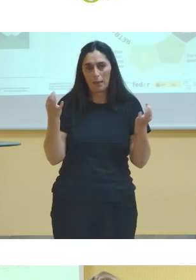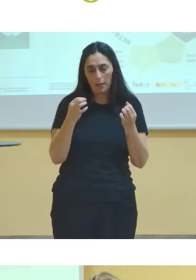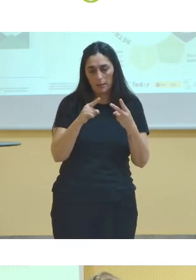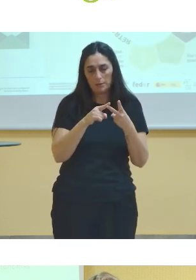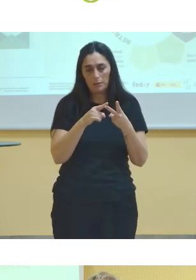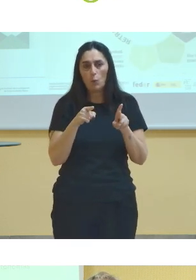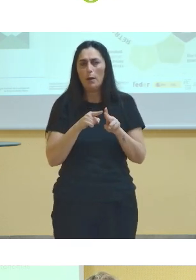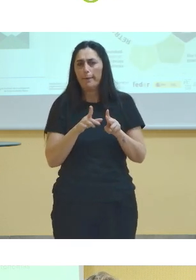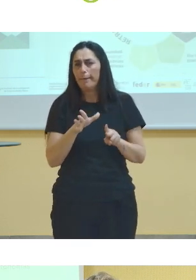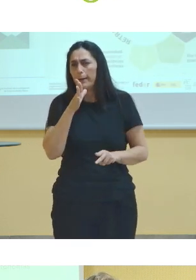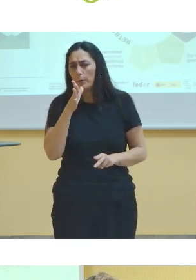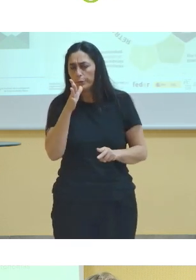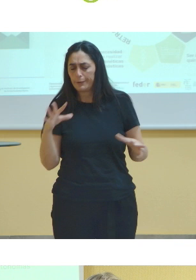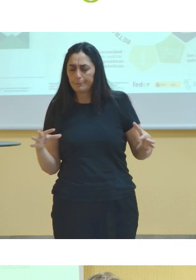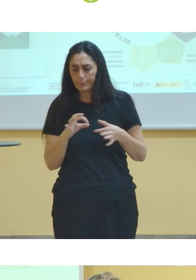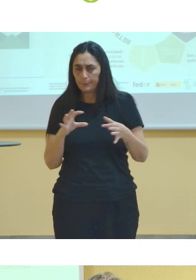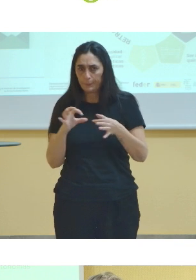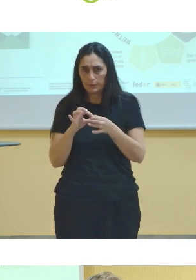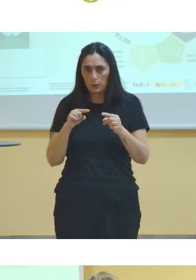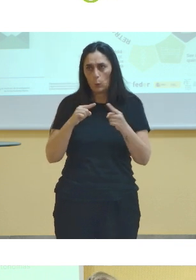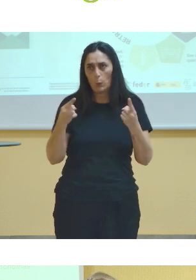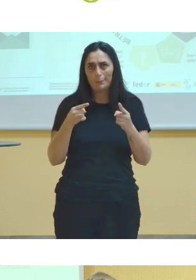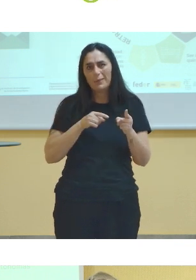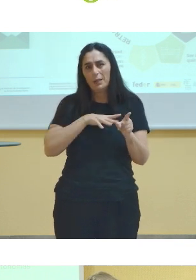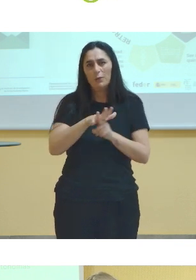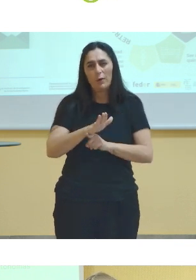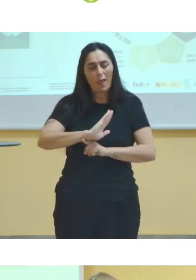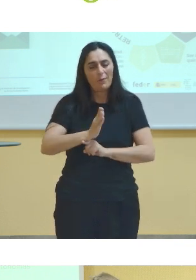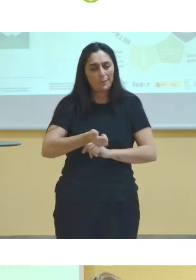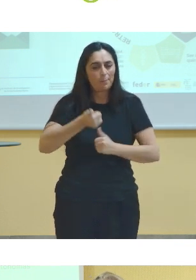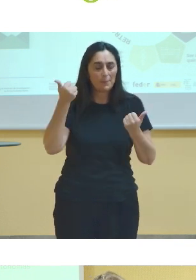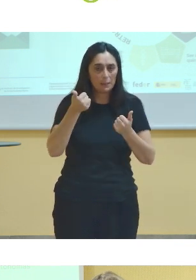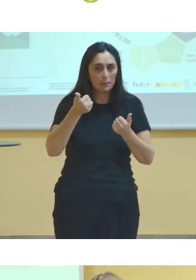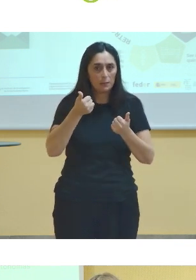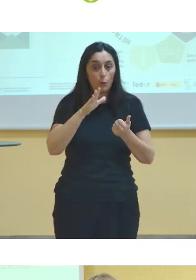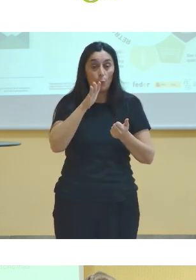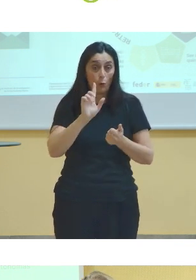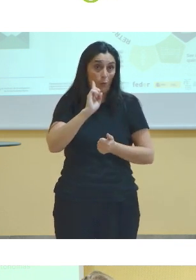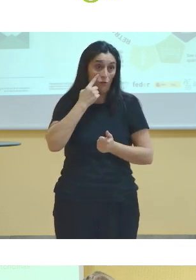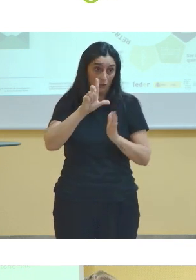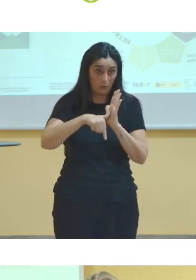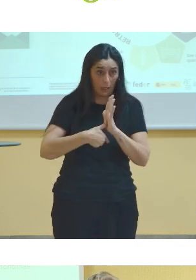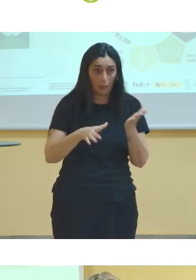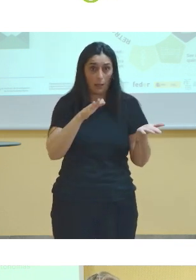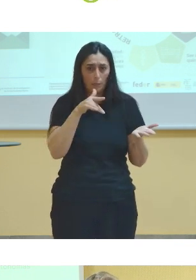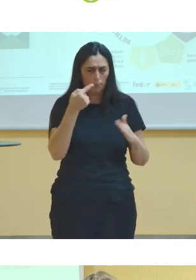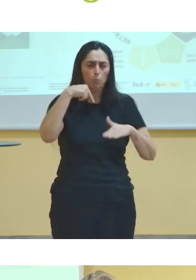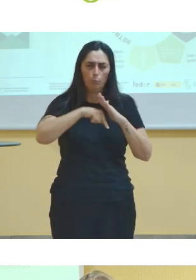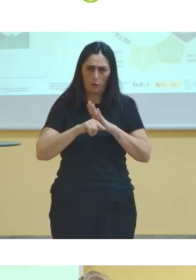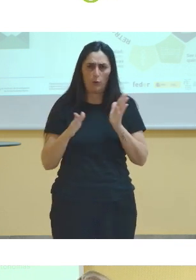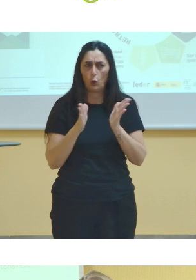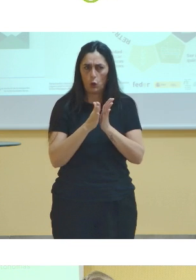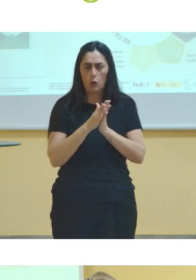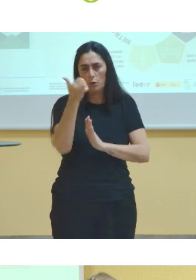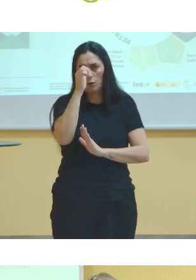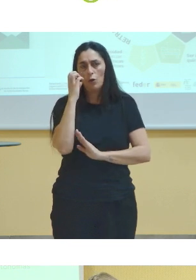los determinantes asociados y los factores más influyentes de ese retraso diagnóstico, que en profundidad los va a explicar mi compañero Juan